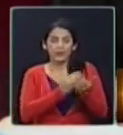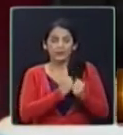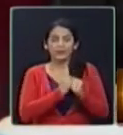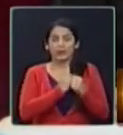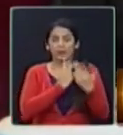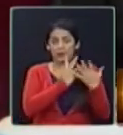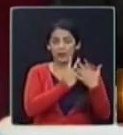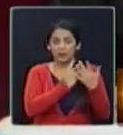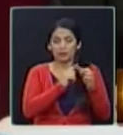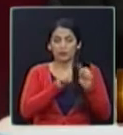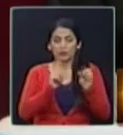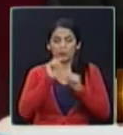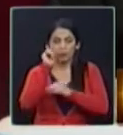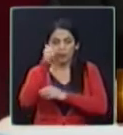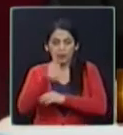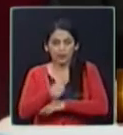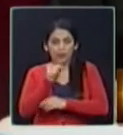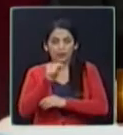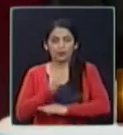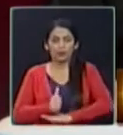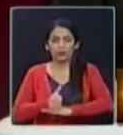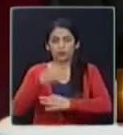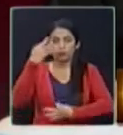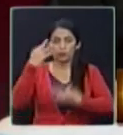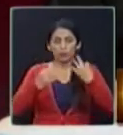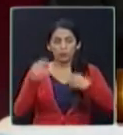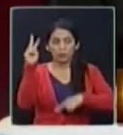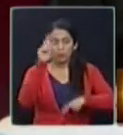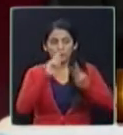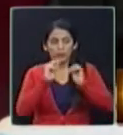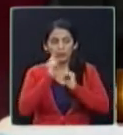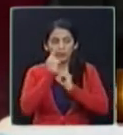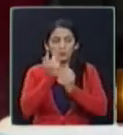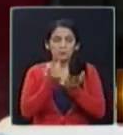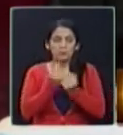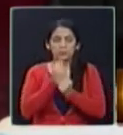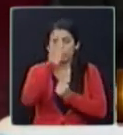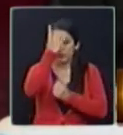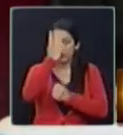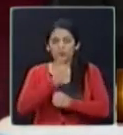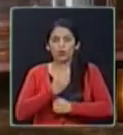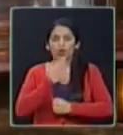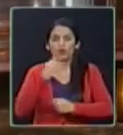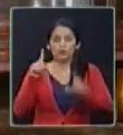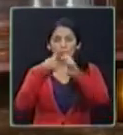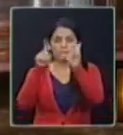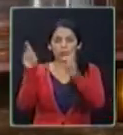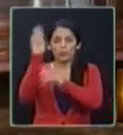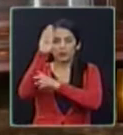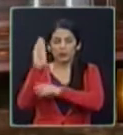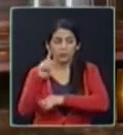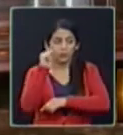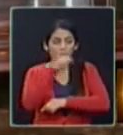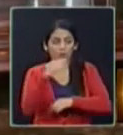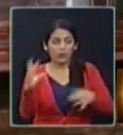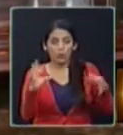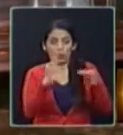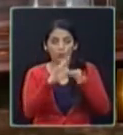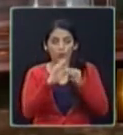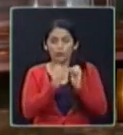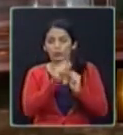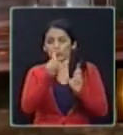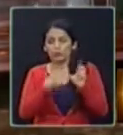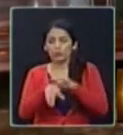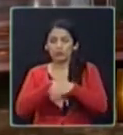la audiencia de sentencia en el caso de Brecht, que investiga el caso de asociación ilícita, donde el segundo